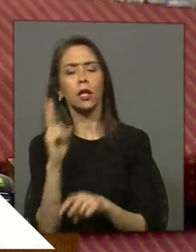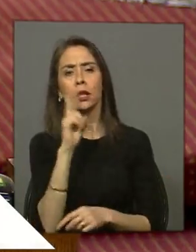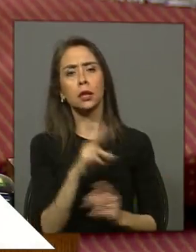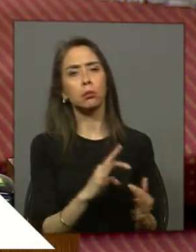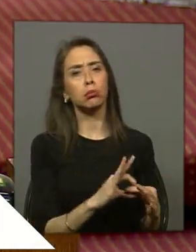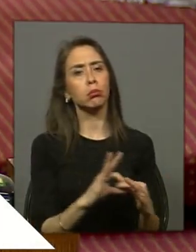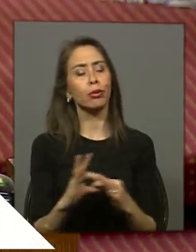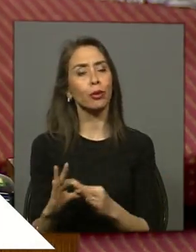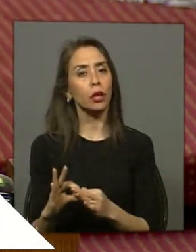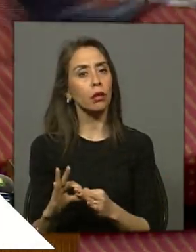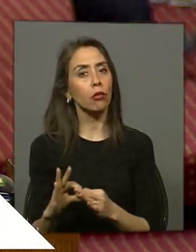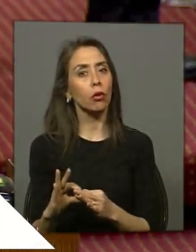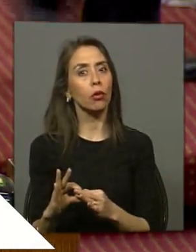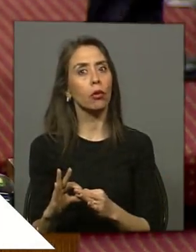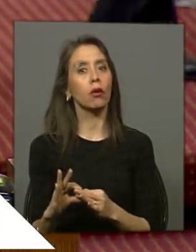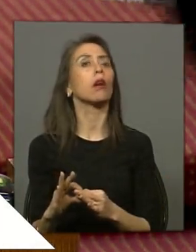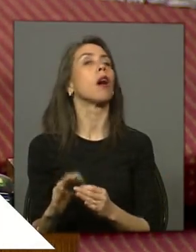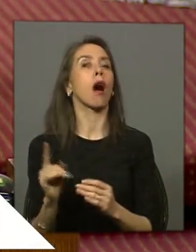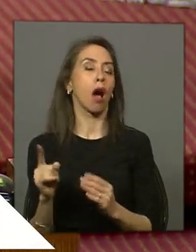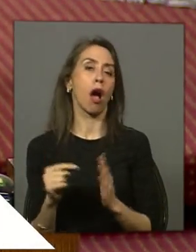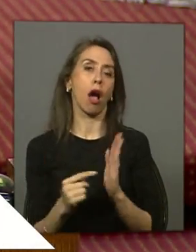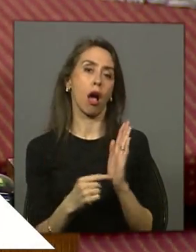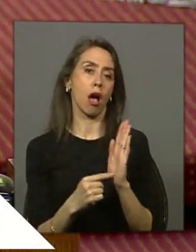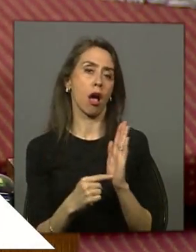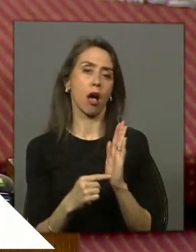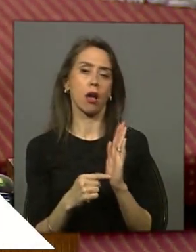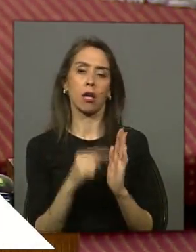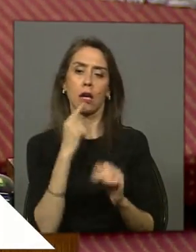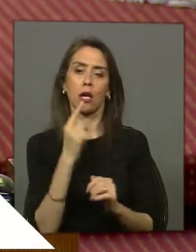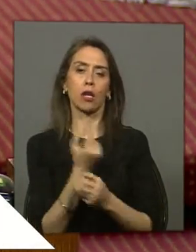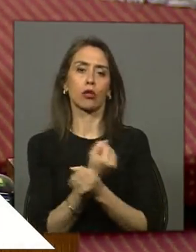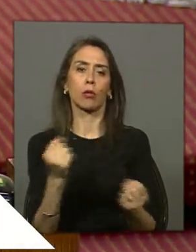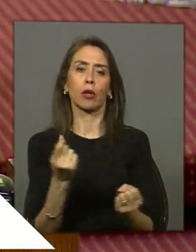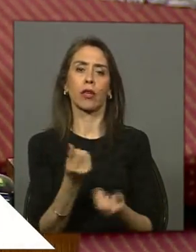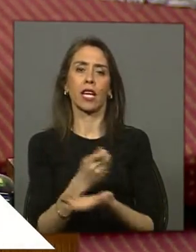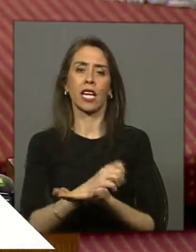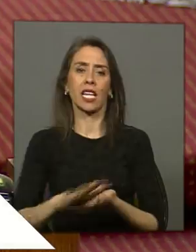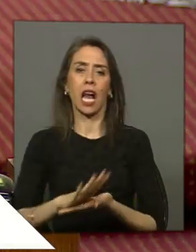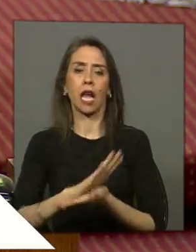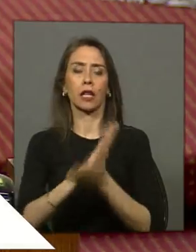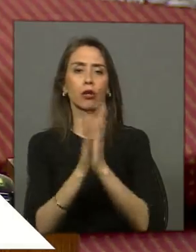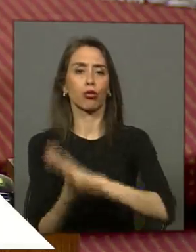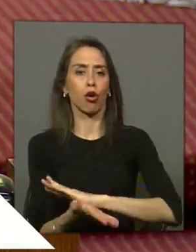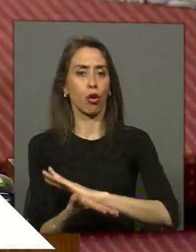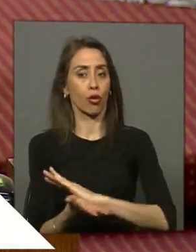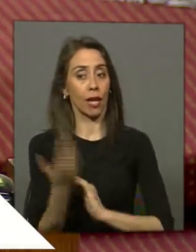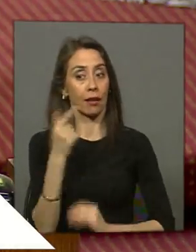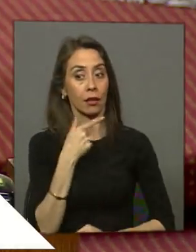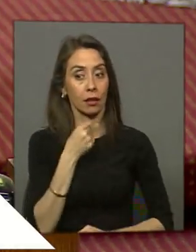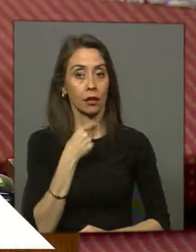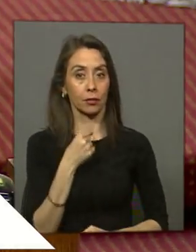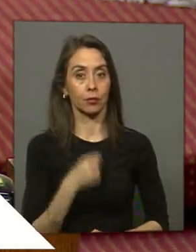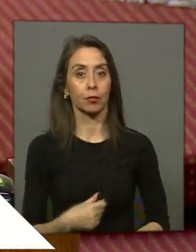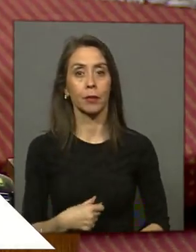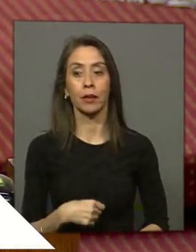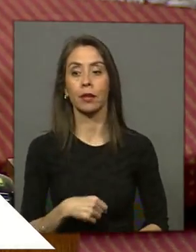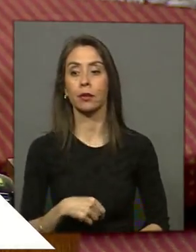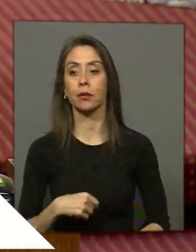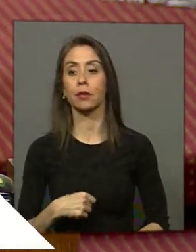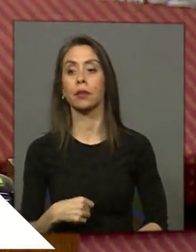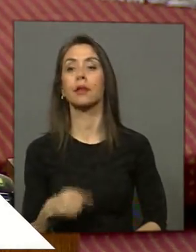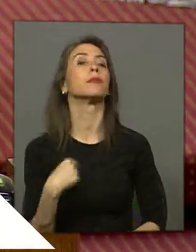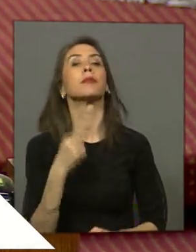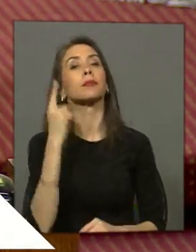resultaba ser totalmente objetable la gratuidad total de algún momento se pretendió y la cual, estoy